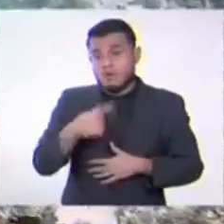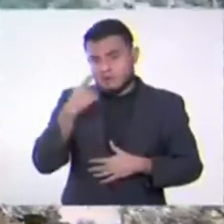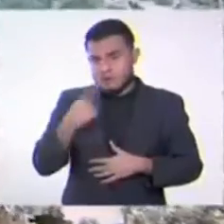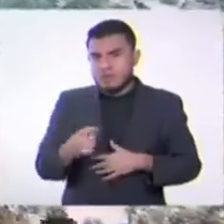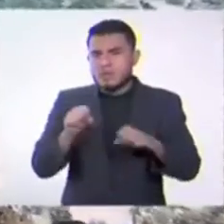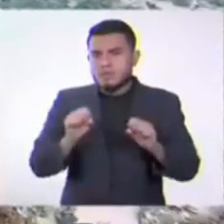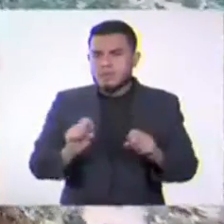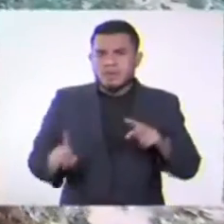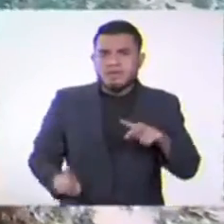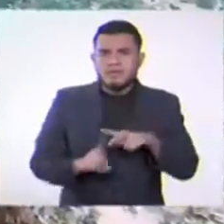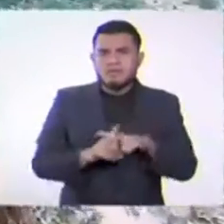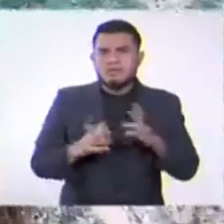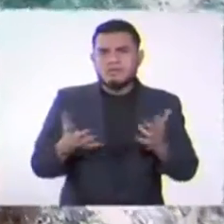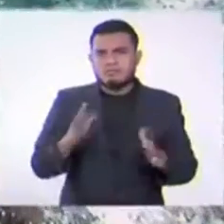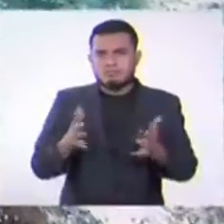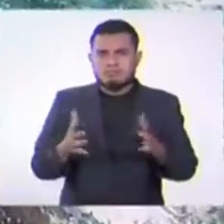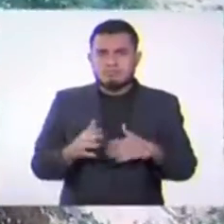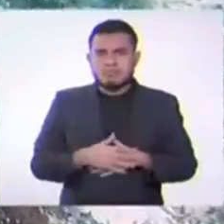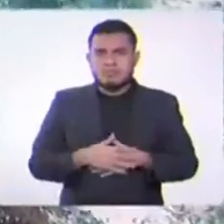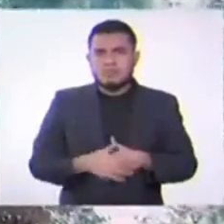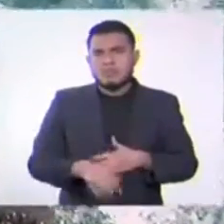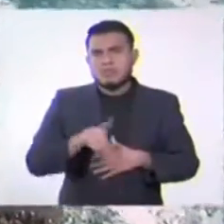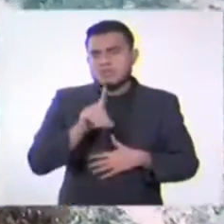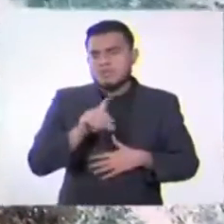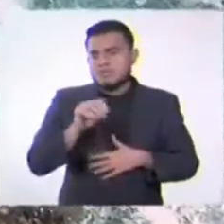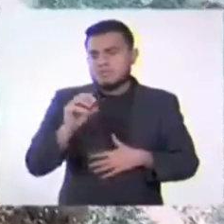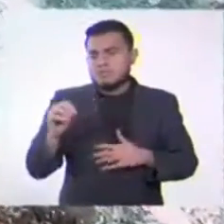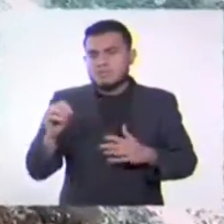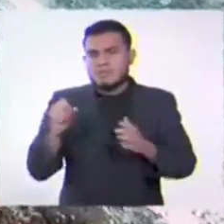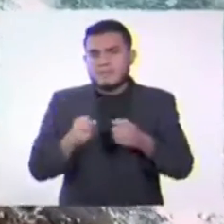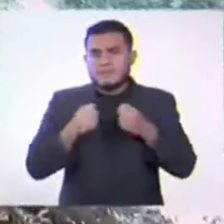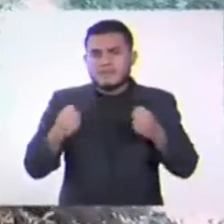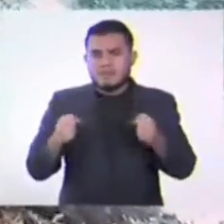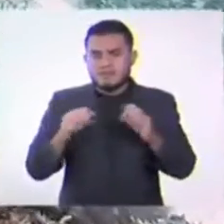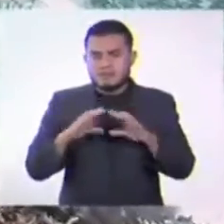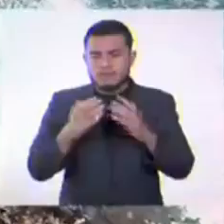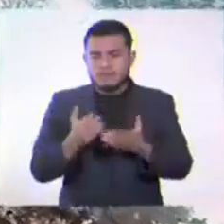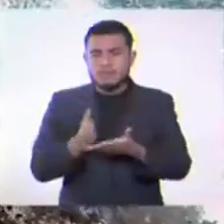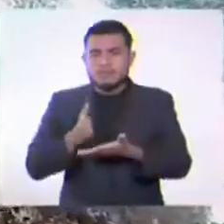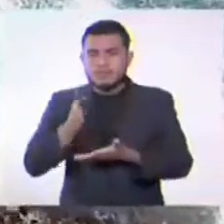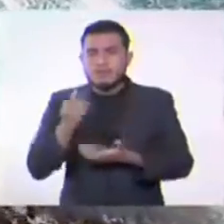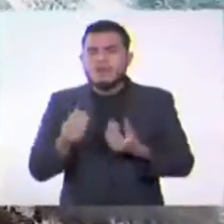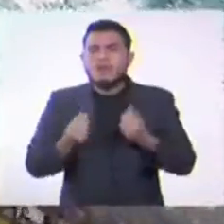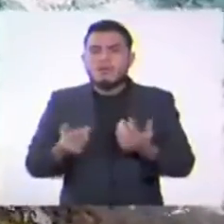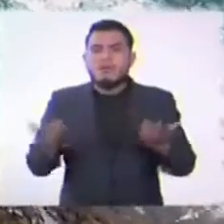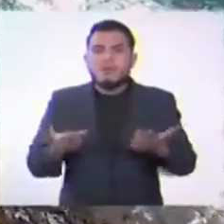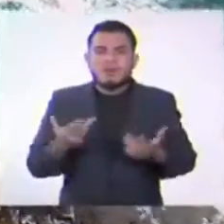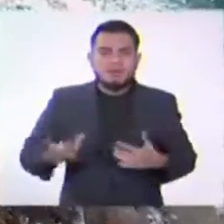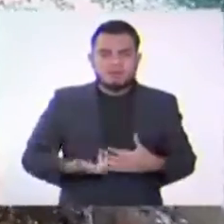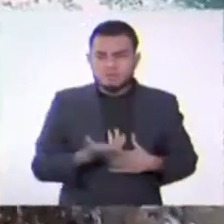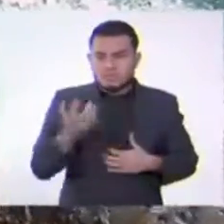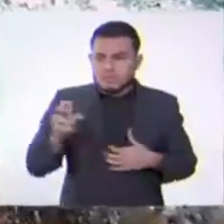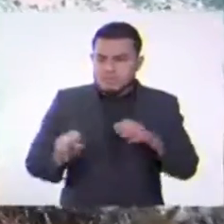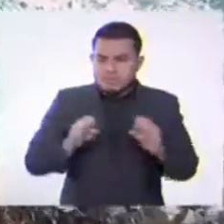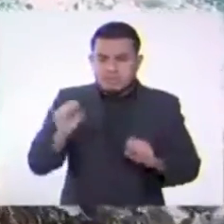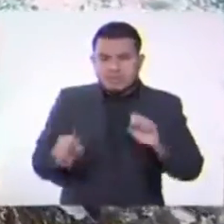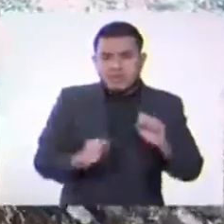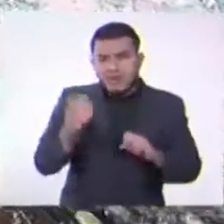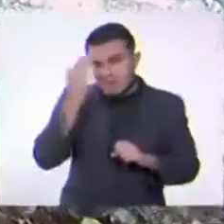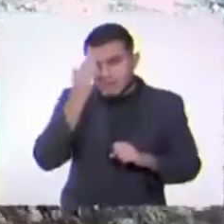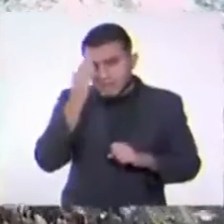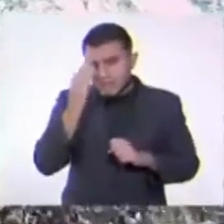pueden haber incluso 100 millones de especies. ¿Cómo vamos a hacer para catalogarlas o para saber